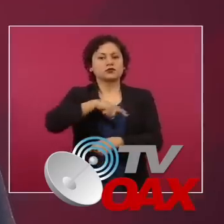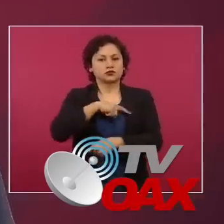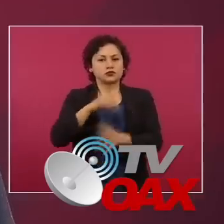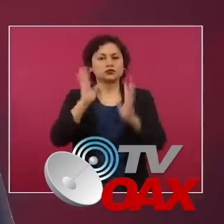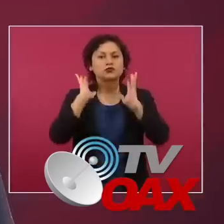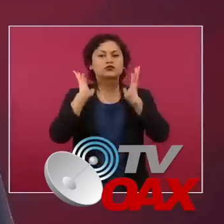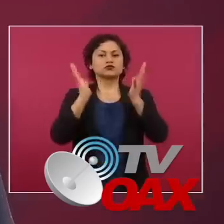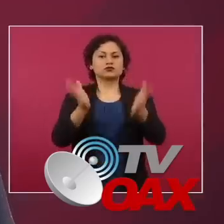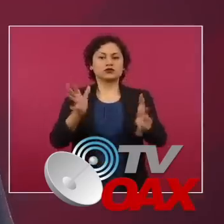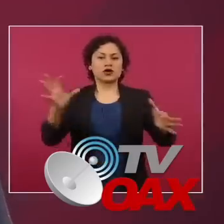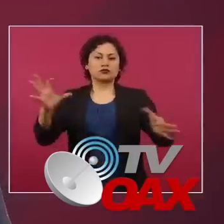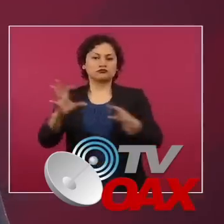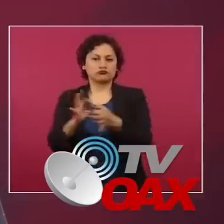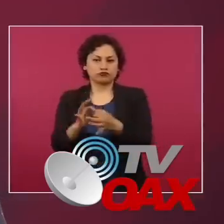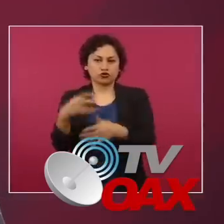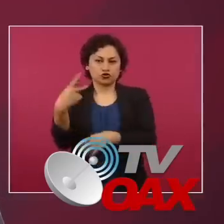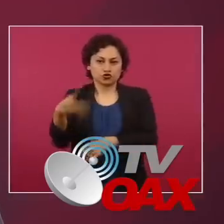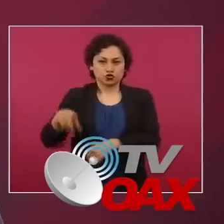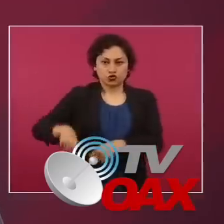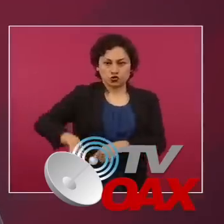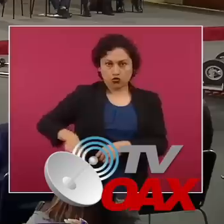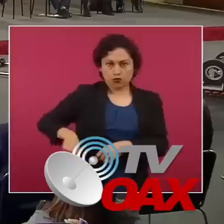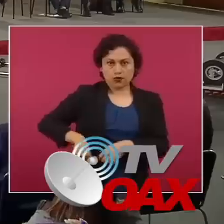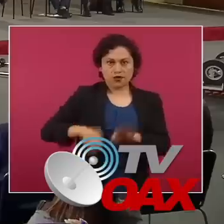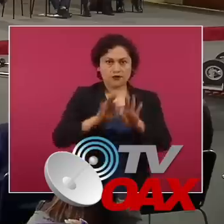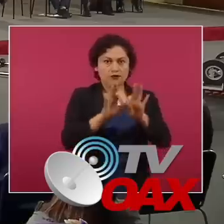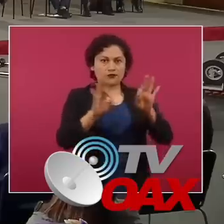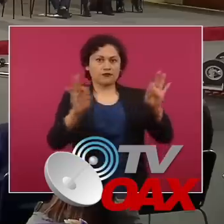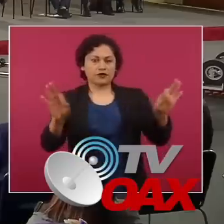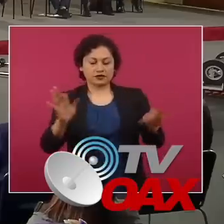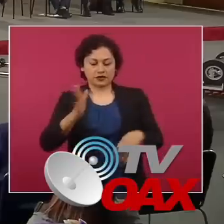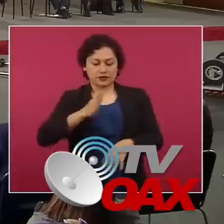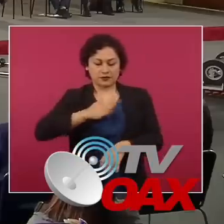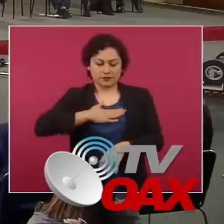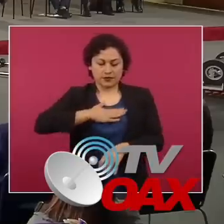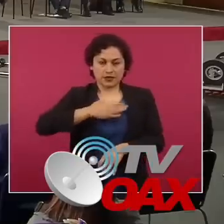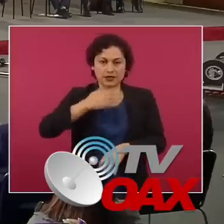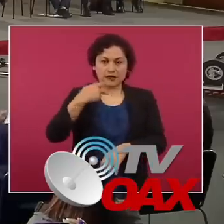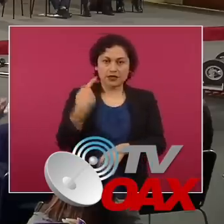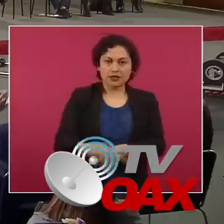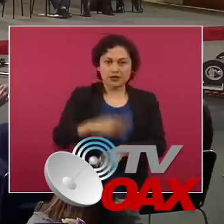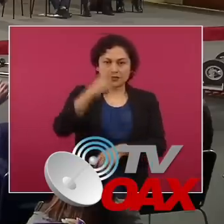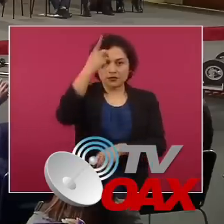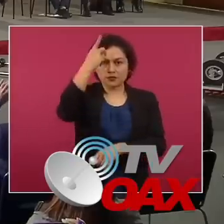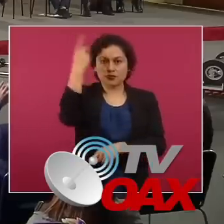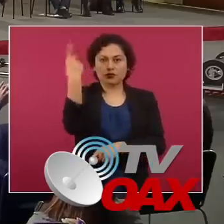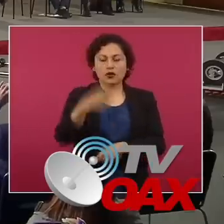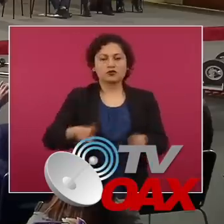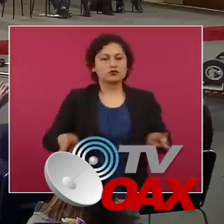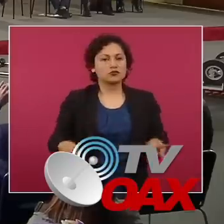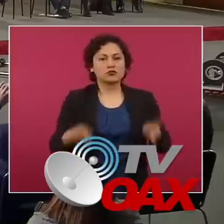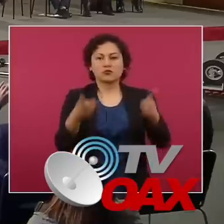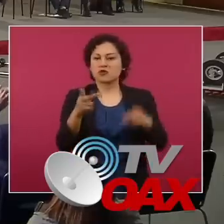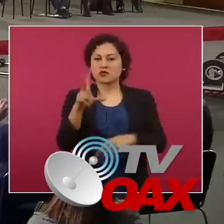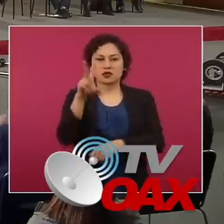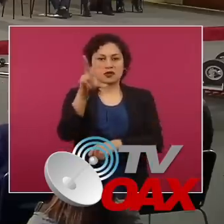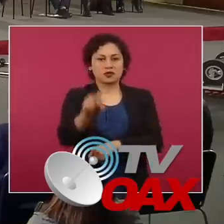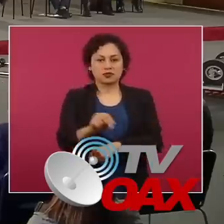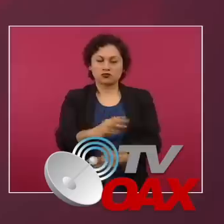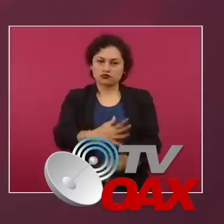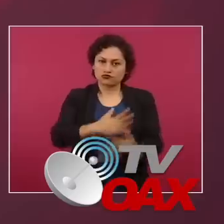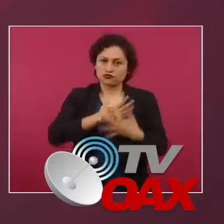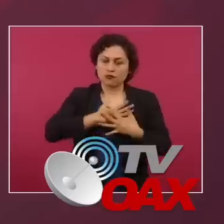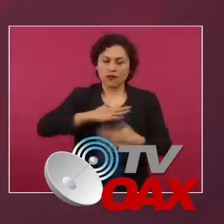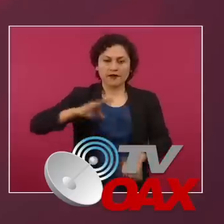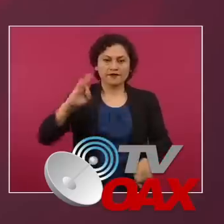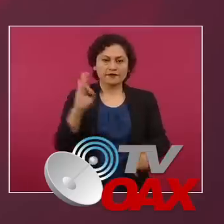su gobierno: Mi patrimonio no se vende, se ama y se defiende. Es importante